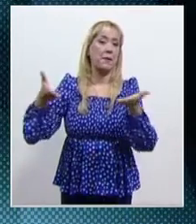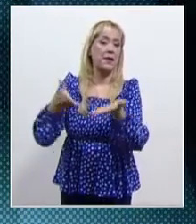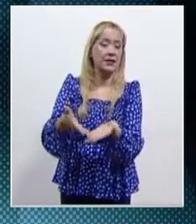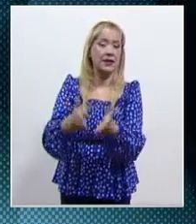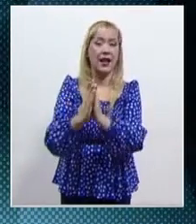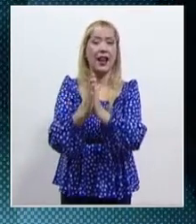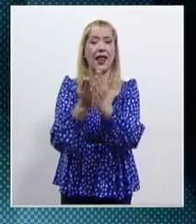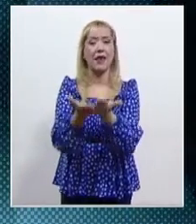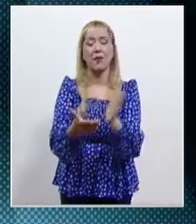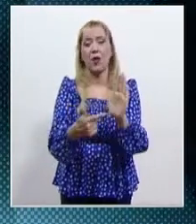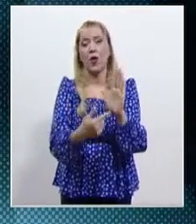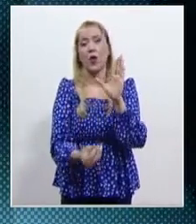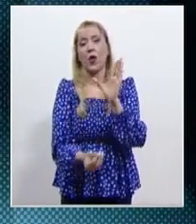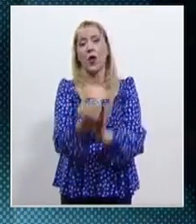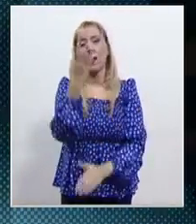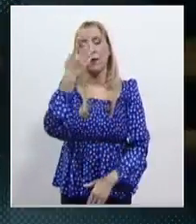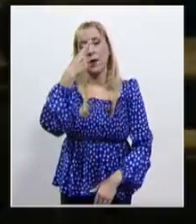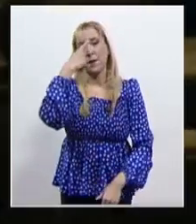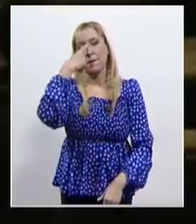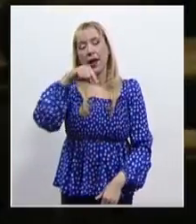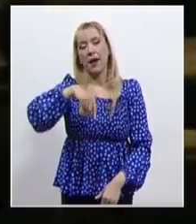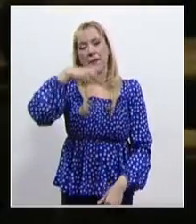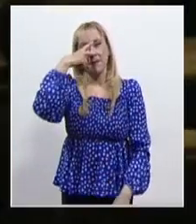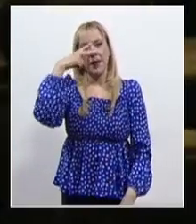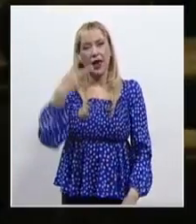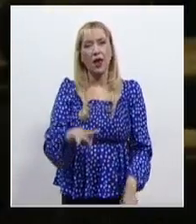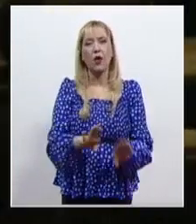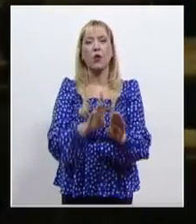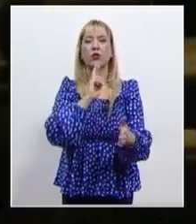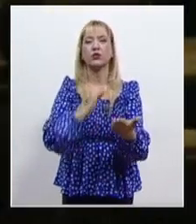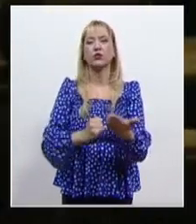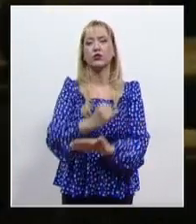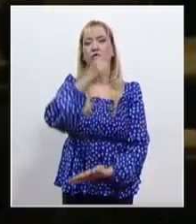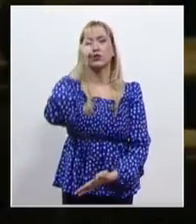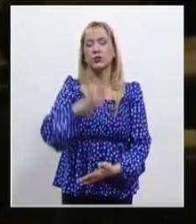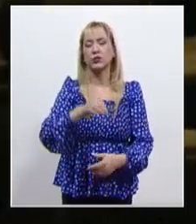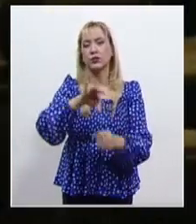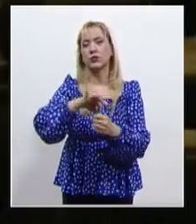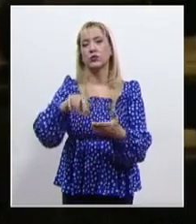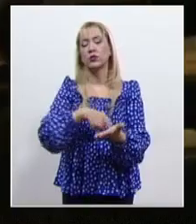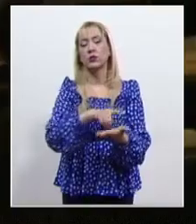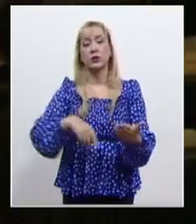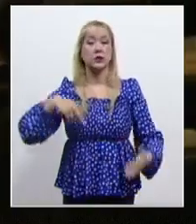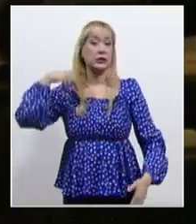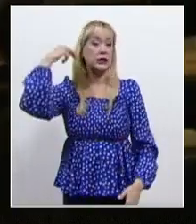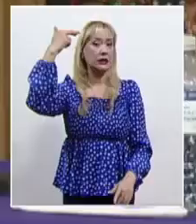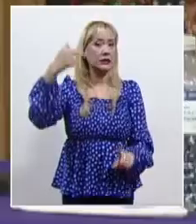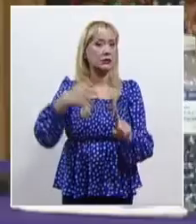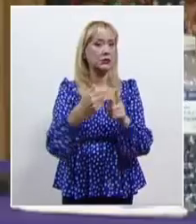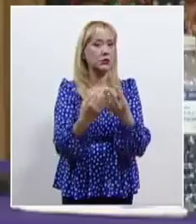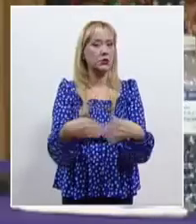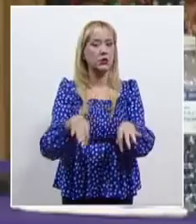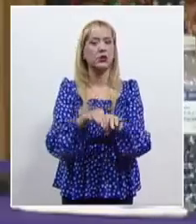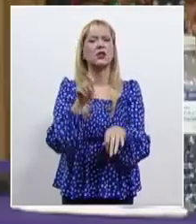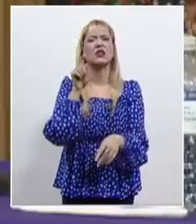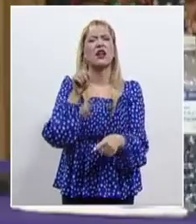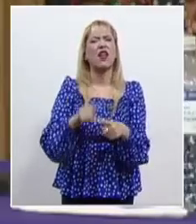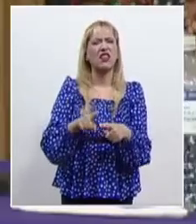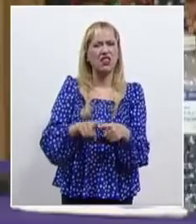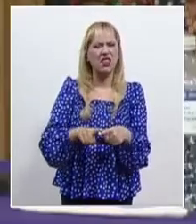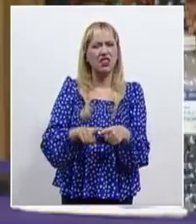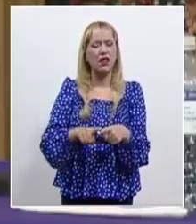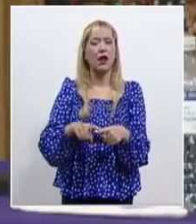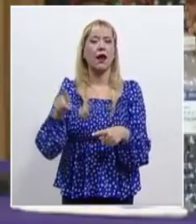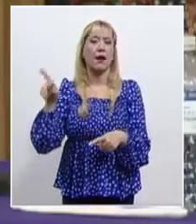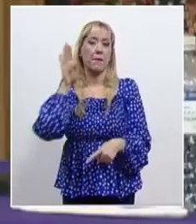Precedente Judicial Electoral en México, obra clave respecto a esta materia en la que participó la ministra